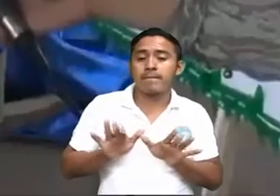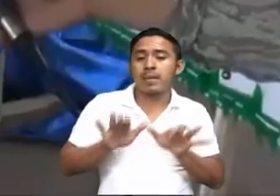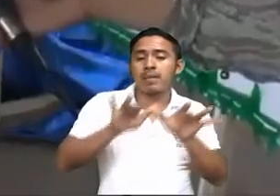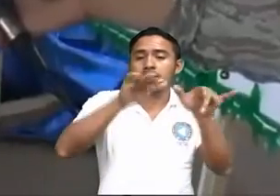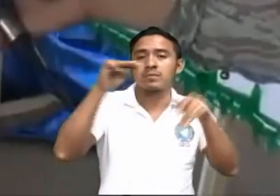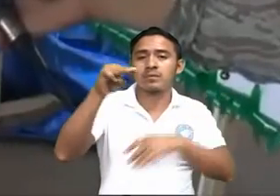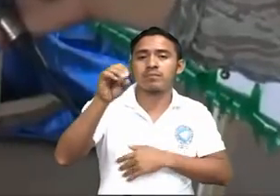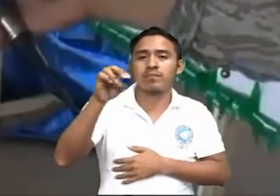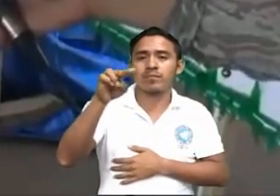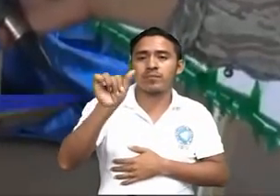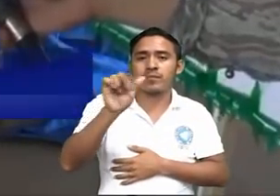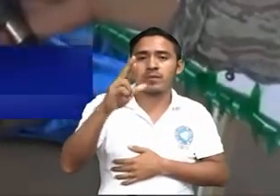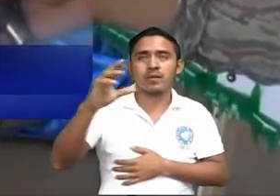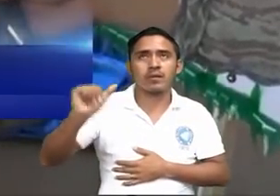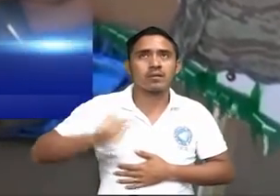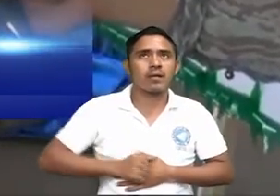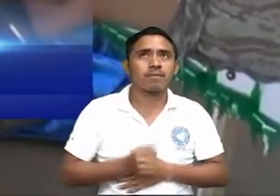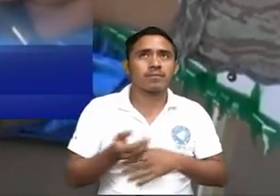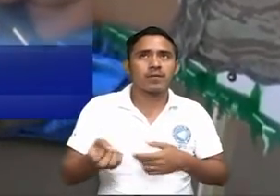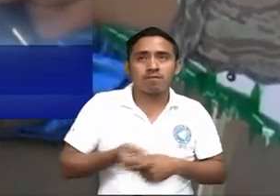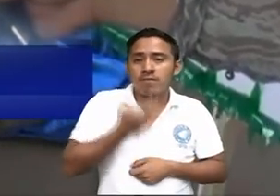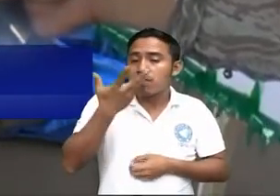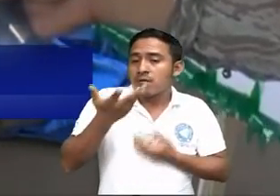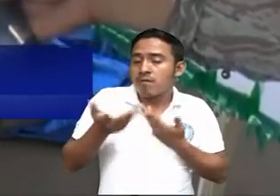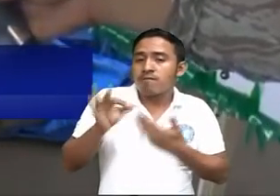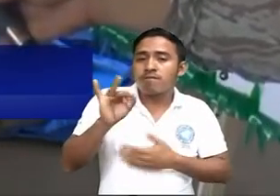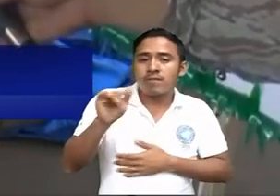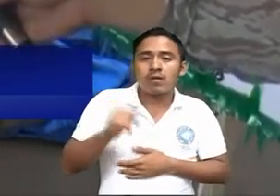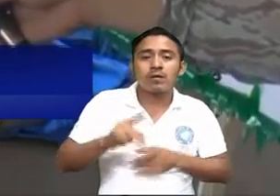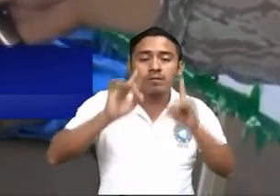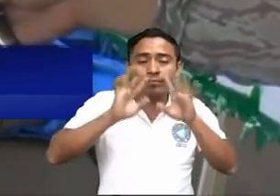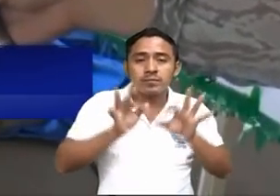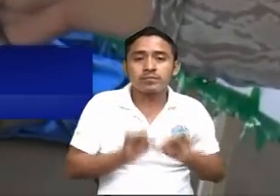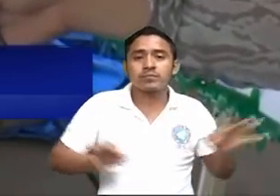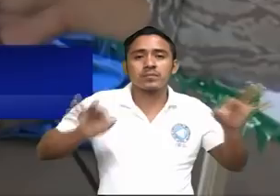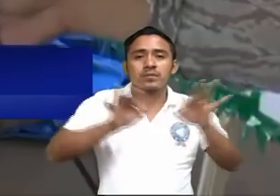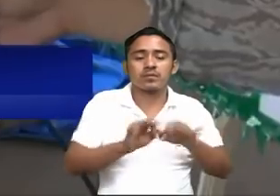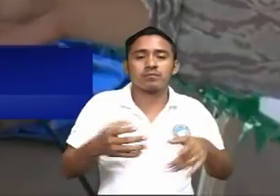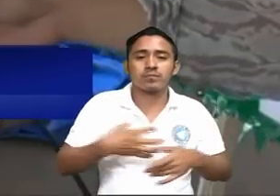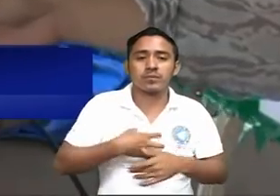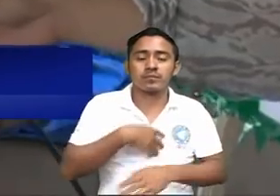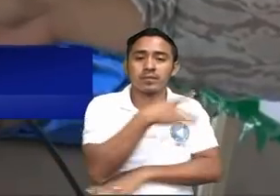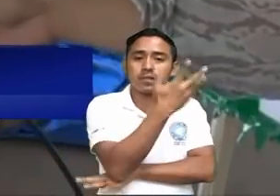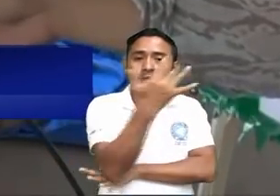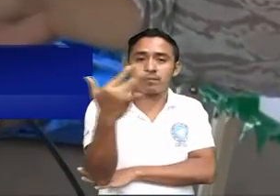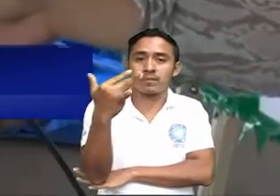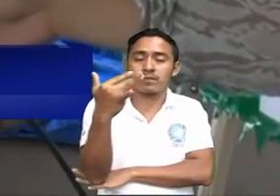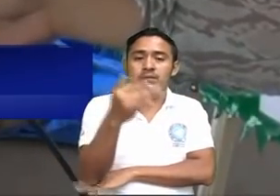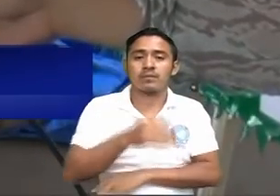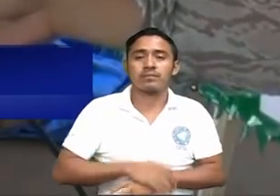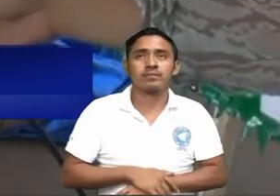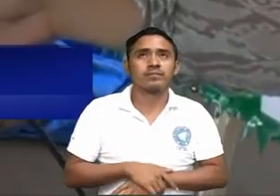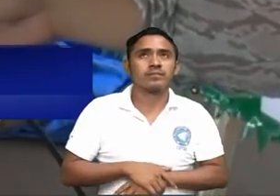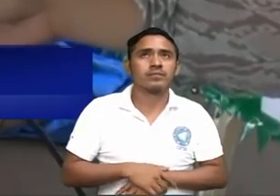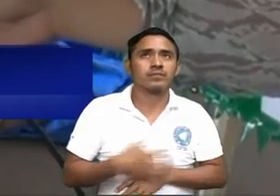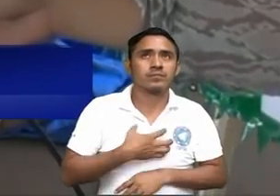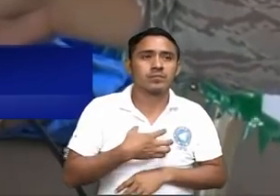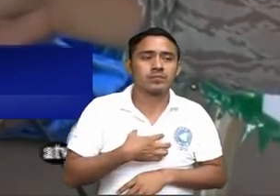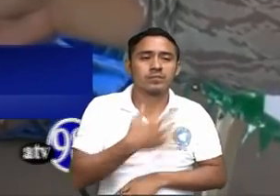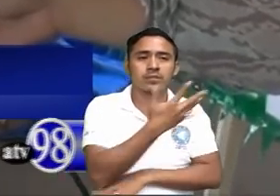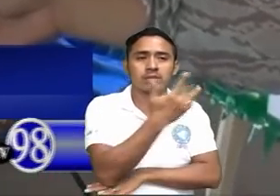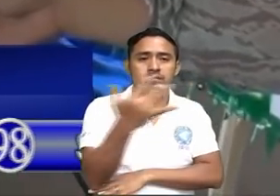Nuestra flora y nuestra fauna es muy importante. Hay que cuidarla. La fauna son nuestros animales. Son nuestros